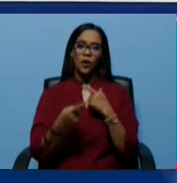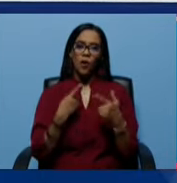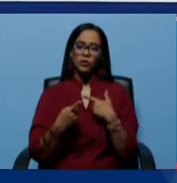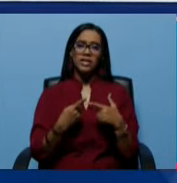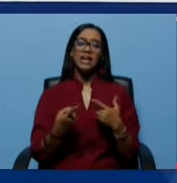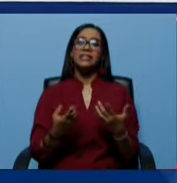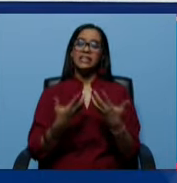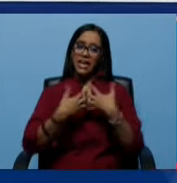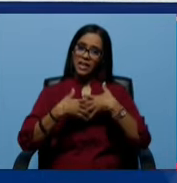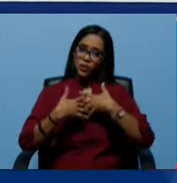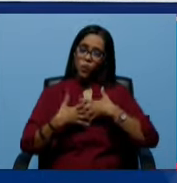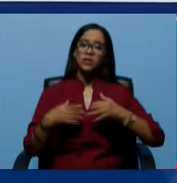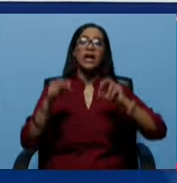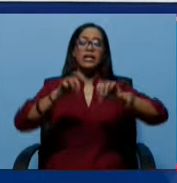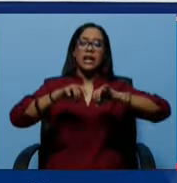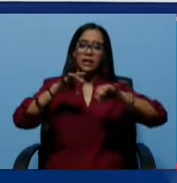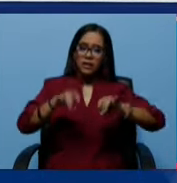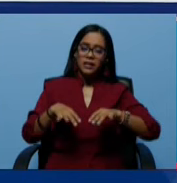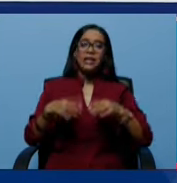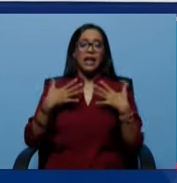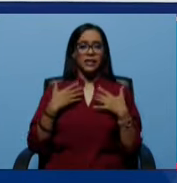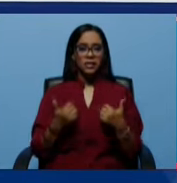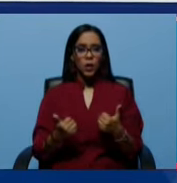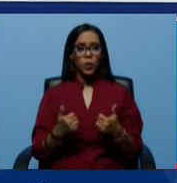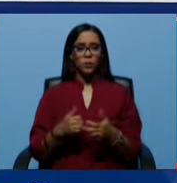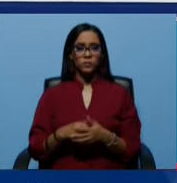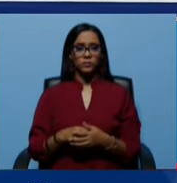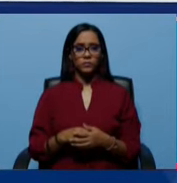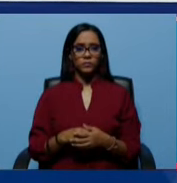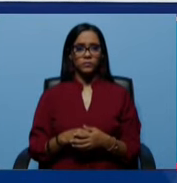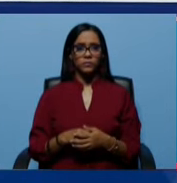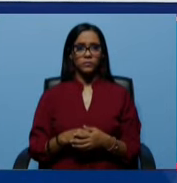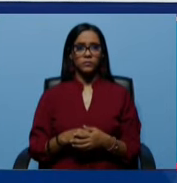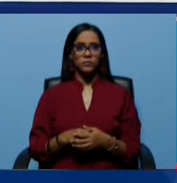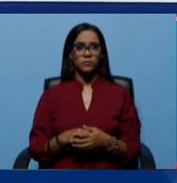la industria, de la agricultura, de la salud.